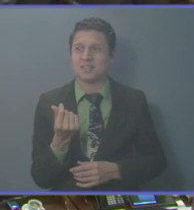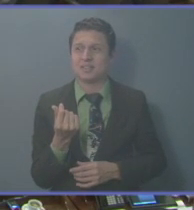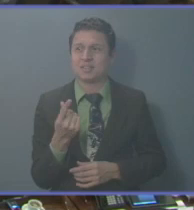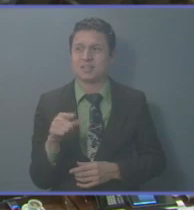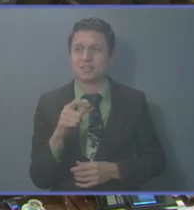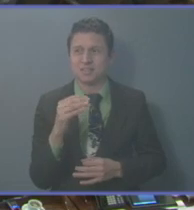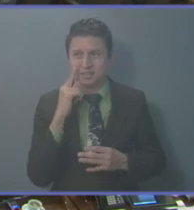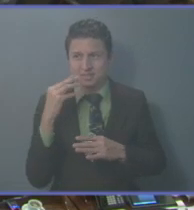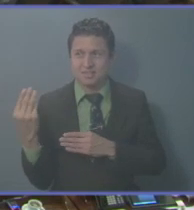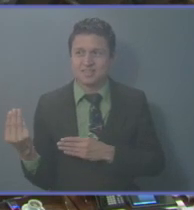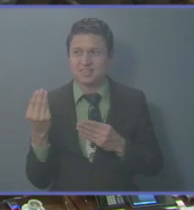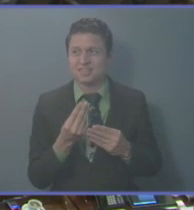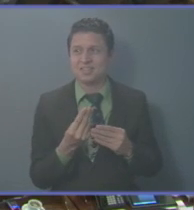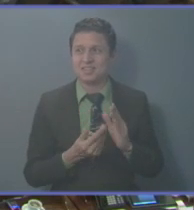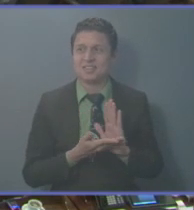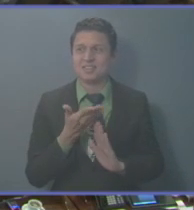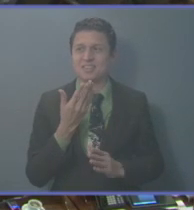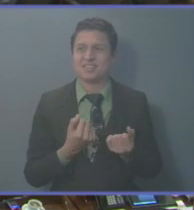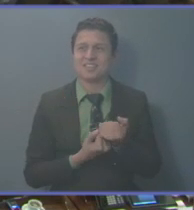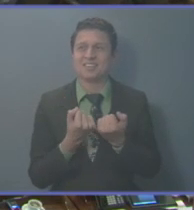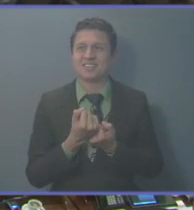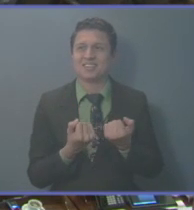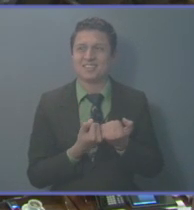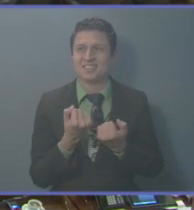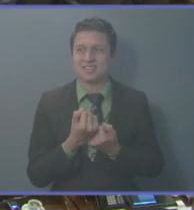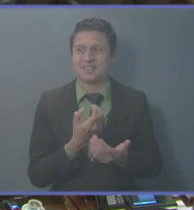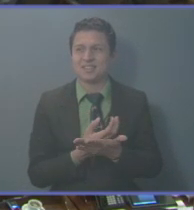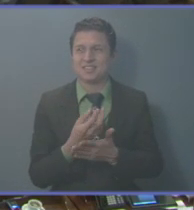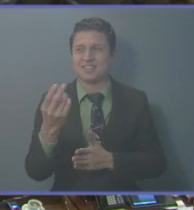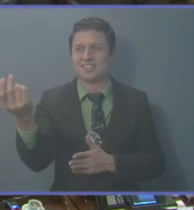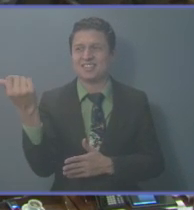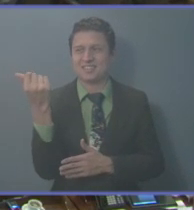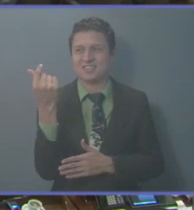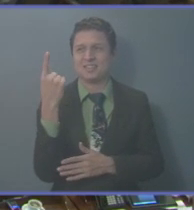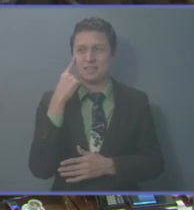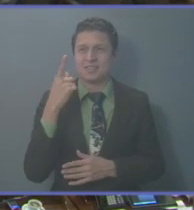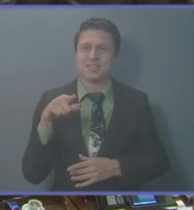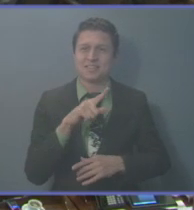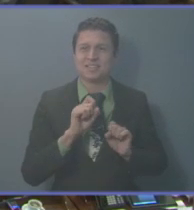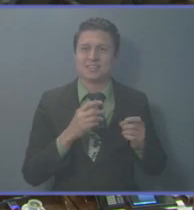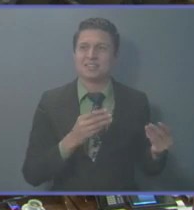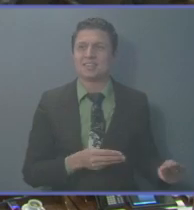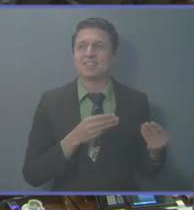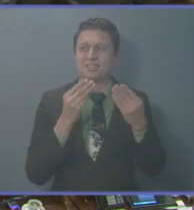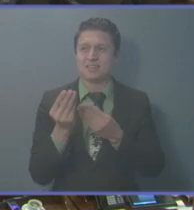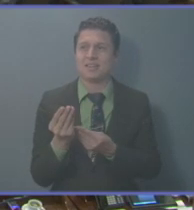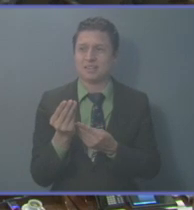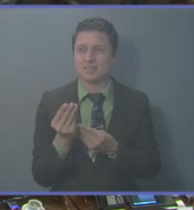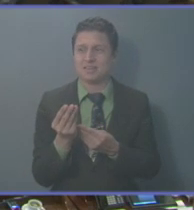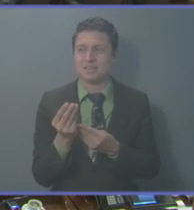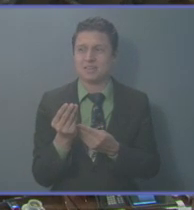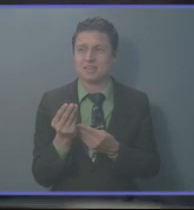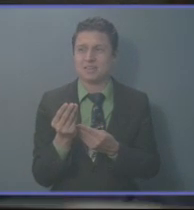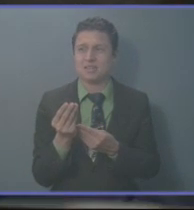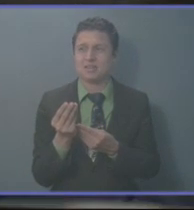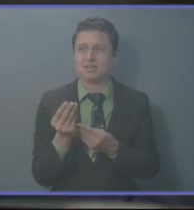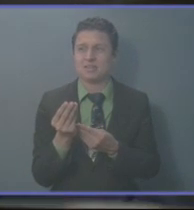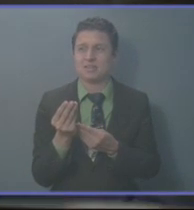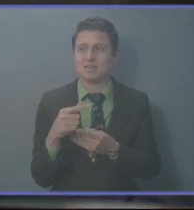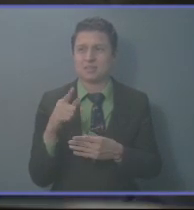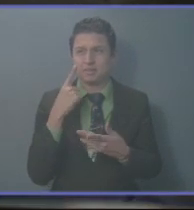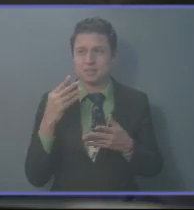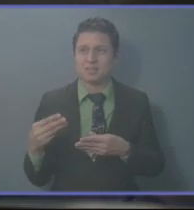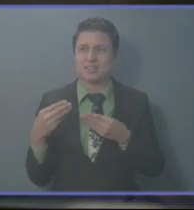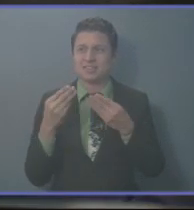ha incrementado el nivel de competitividad en todos los nichos en los cuales se ofrecen servicios y productos financieros, existiendo